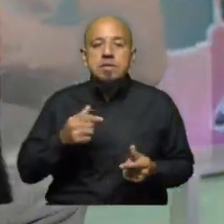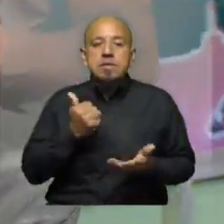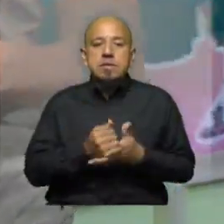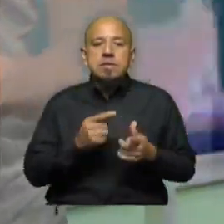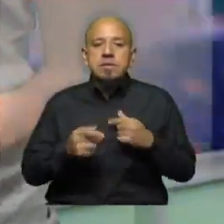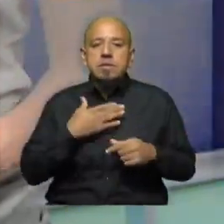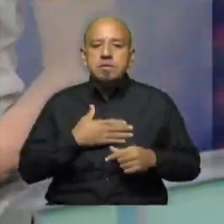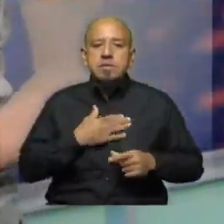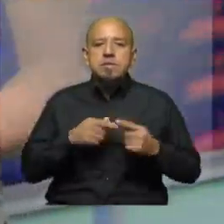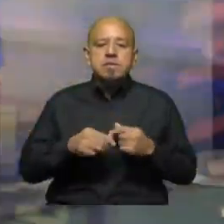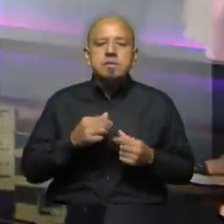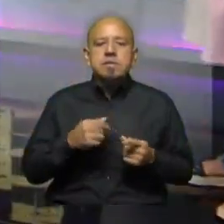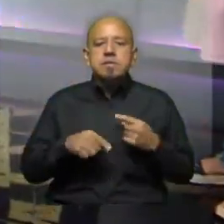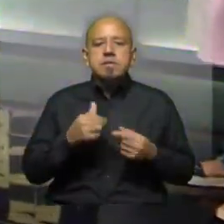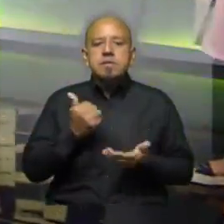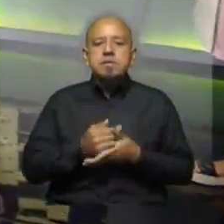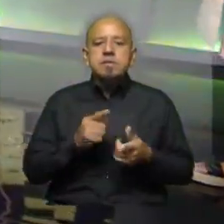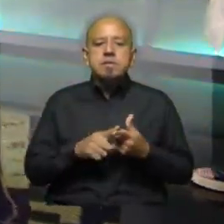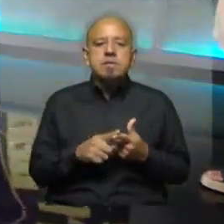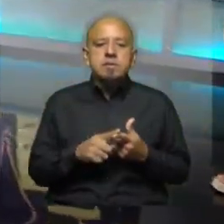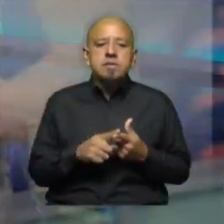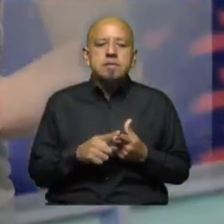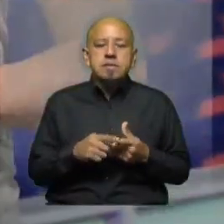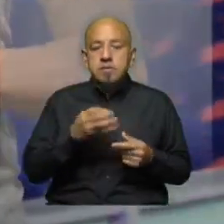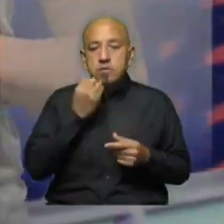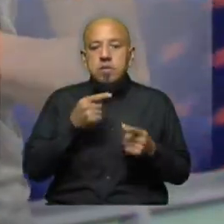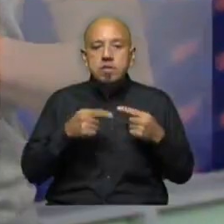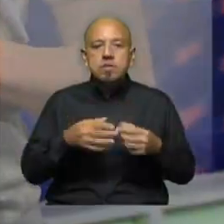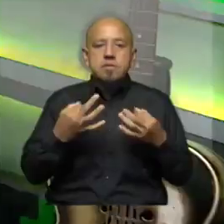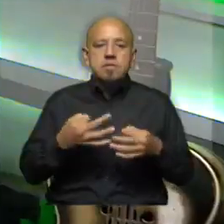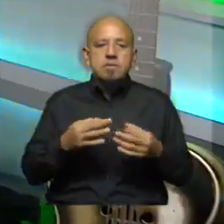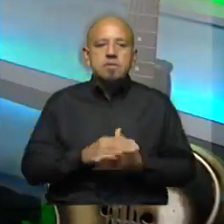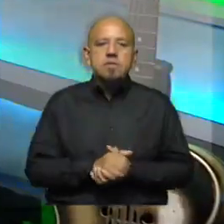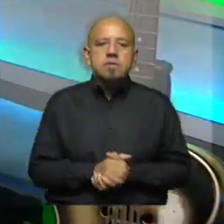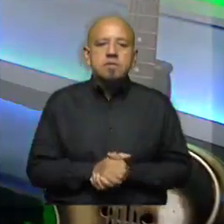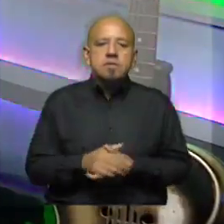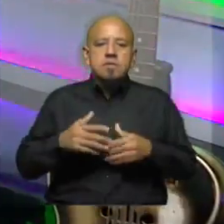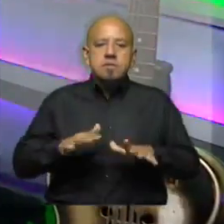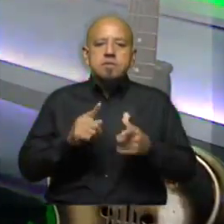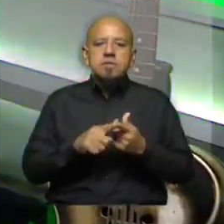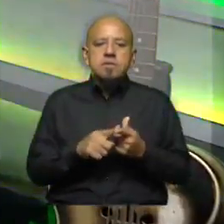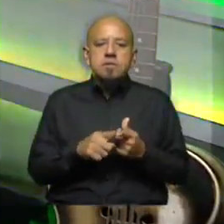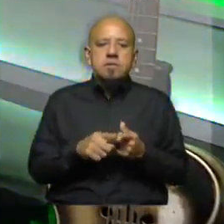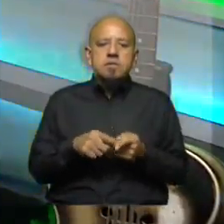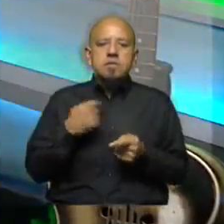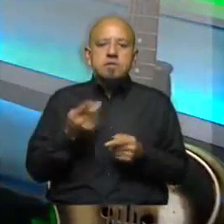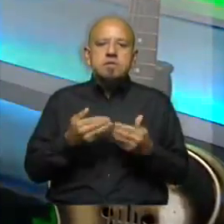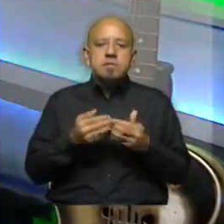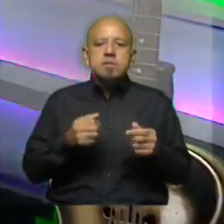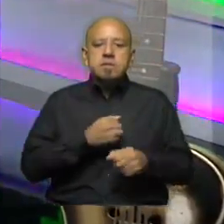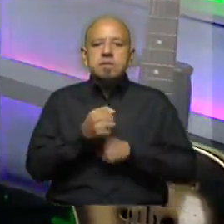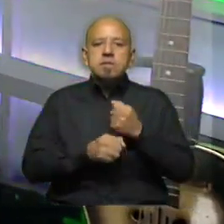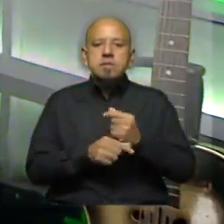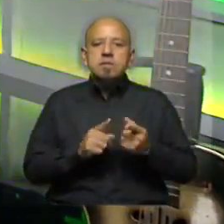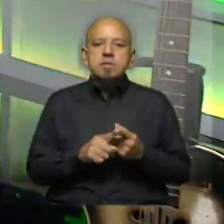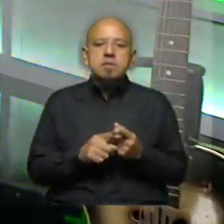es nuestro, me encanta estar acá. ¡Qué lindo! ¿Cómo anda la banda? Bien, bien, bien, preparándonos para estos... Bueno, para empezar el año. Para empezar